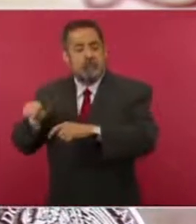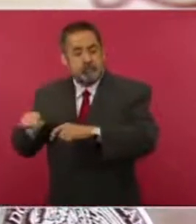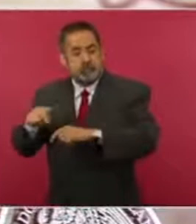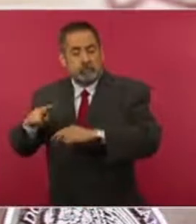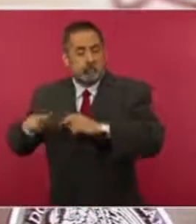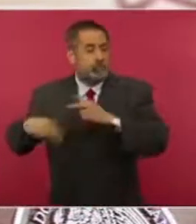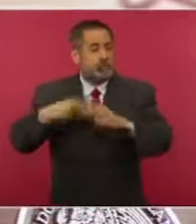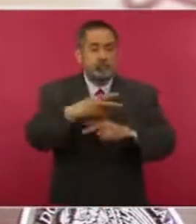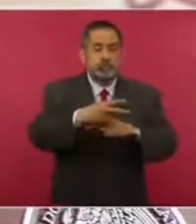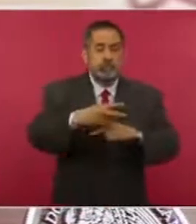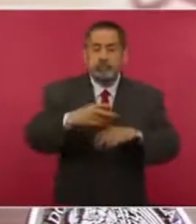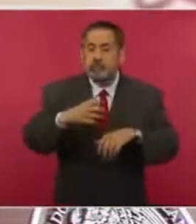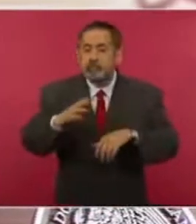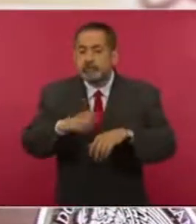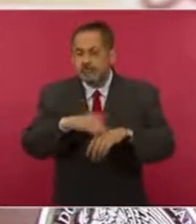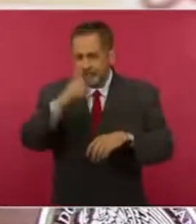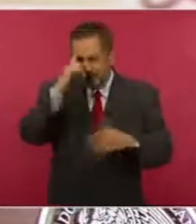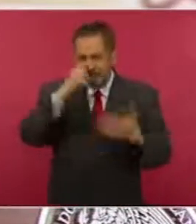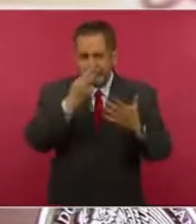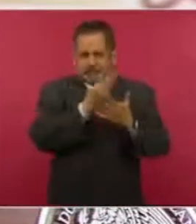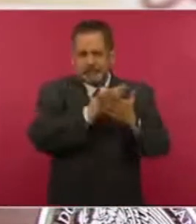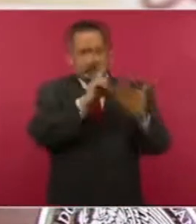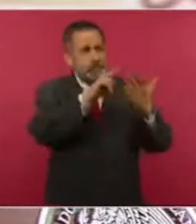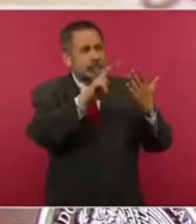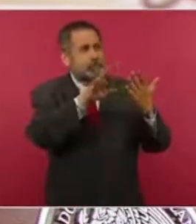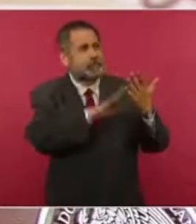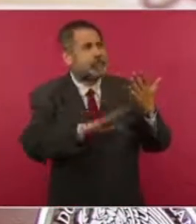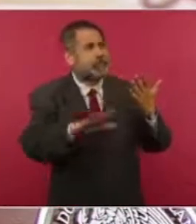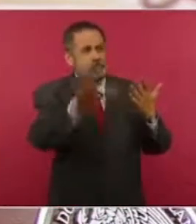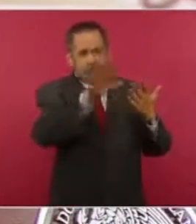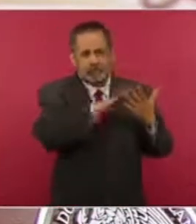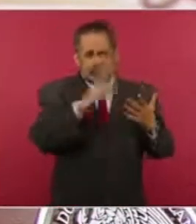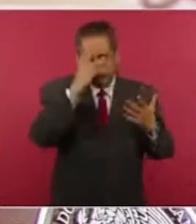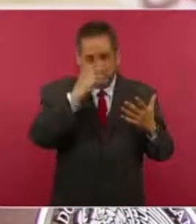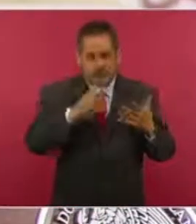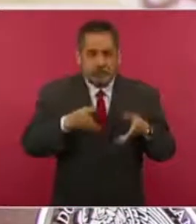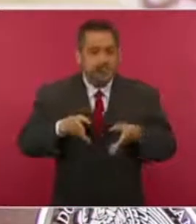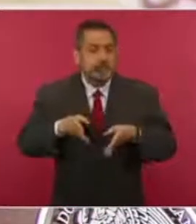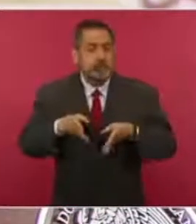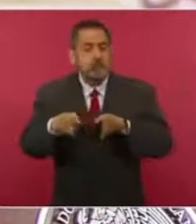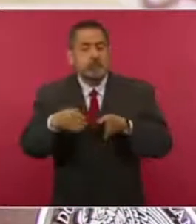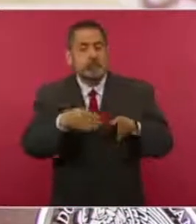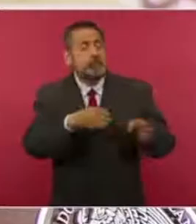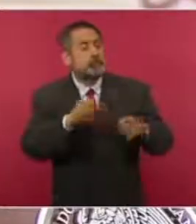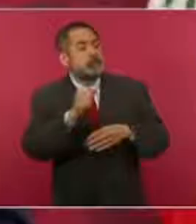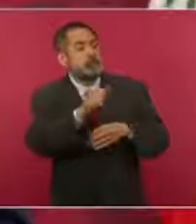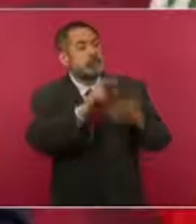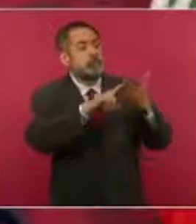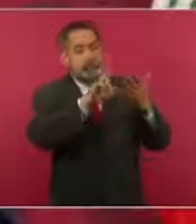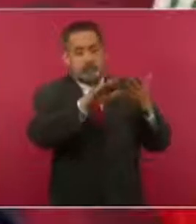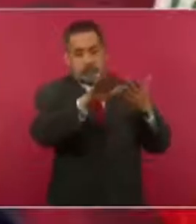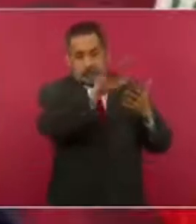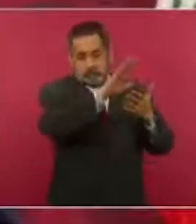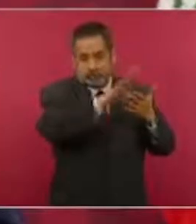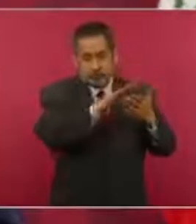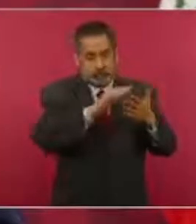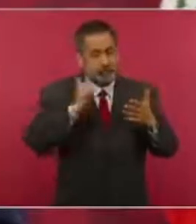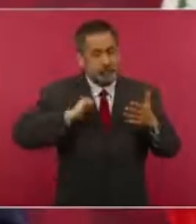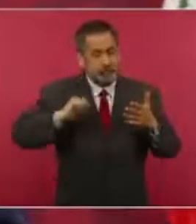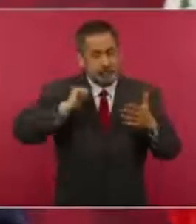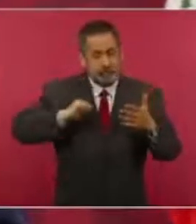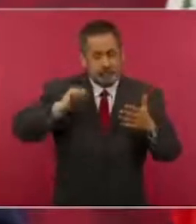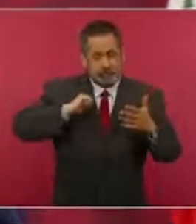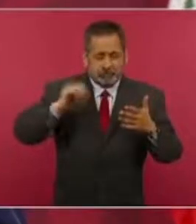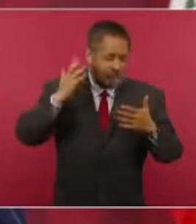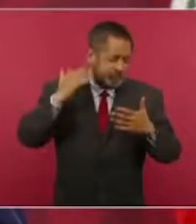por las pinturas y el camino que conduce a ver estas pinturas, que son